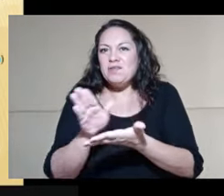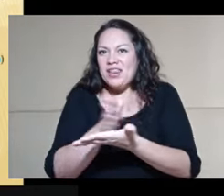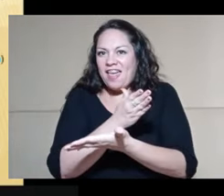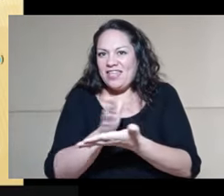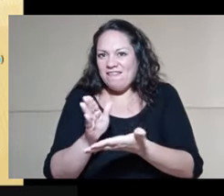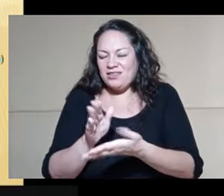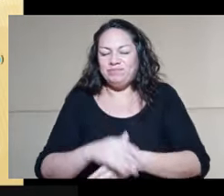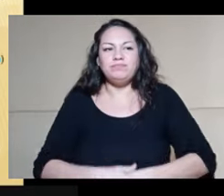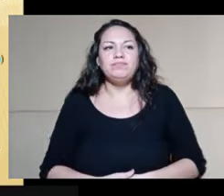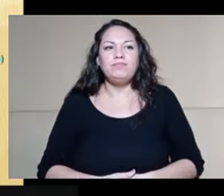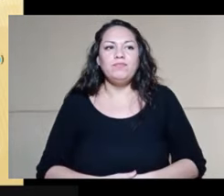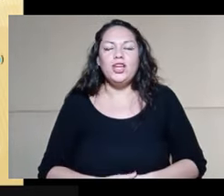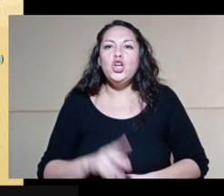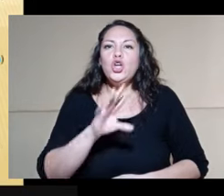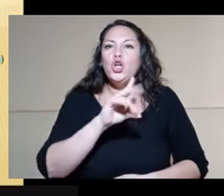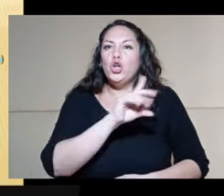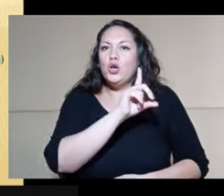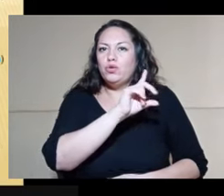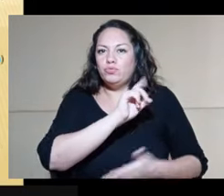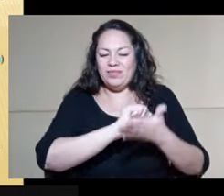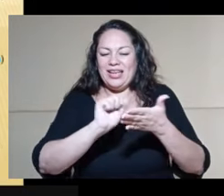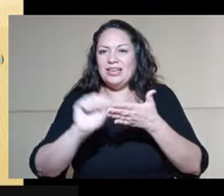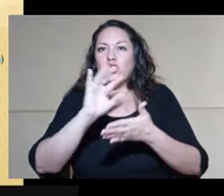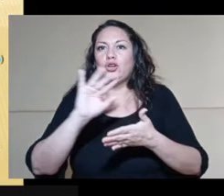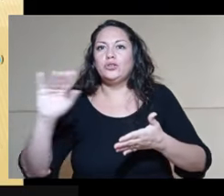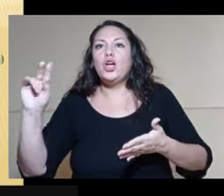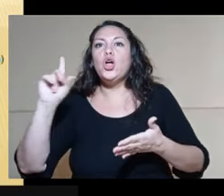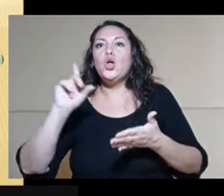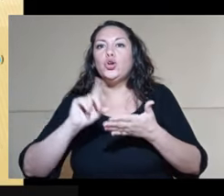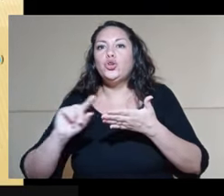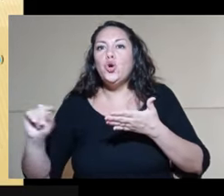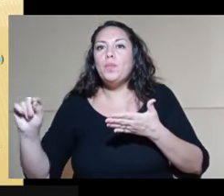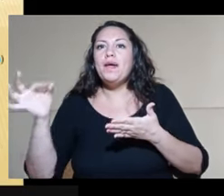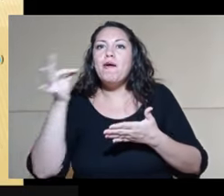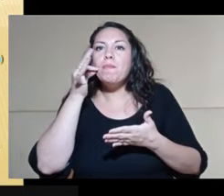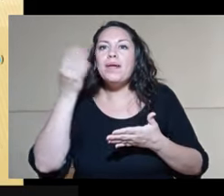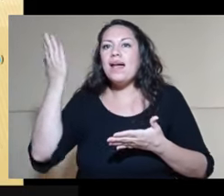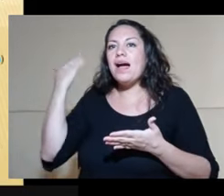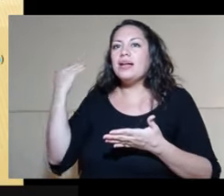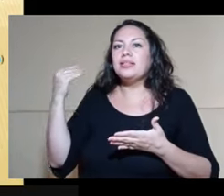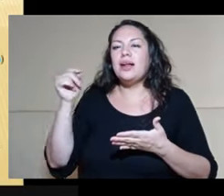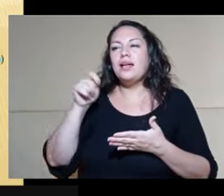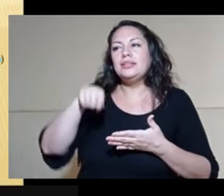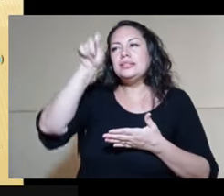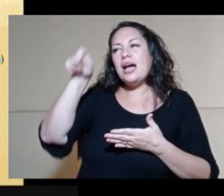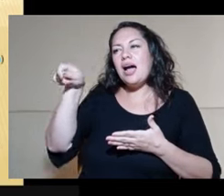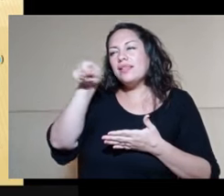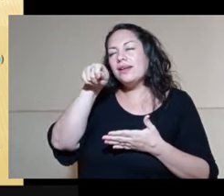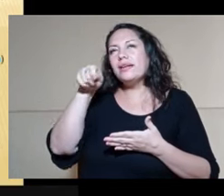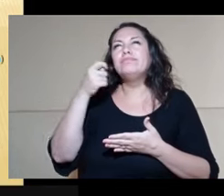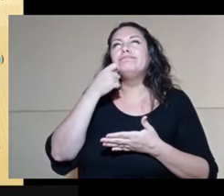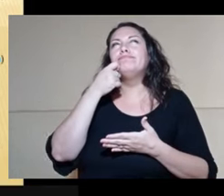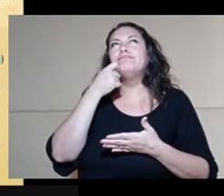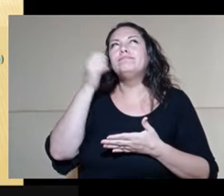una sensación discriminativa. Podemos reconocer números o letras escritas sobre la piel. ¿Quién no ha jugado a que le escriben una letra atrás de la